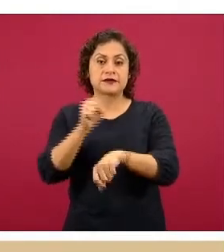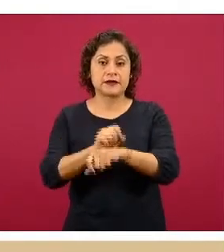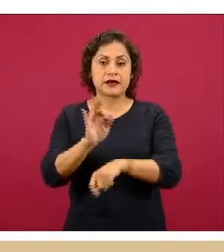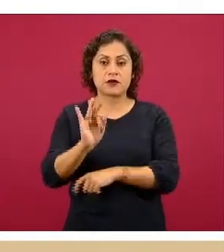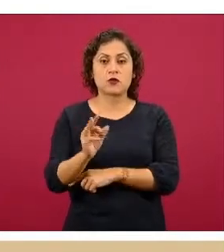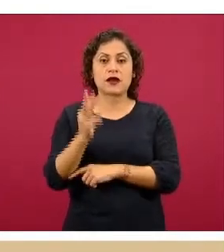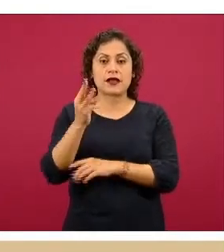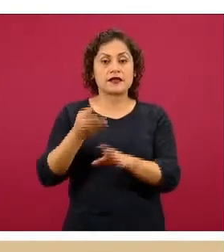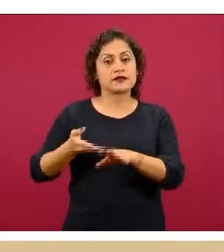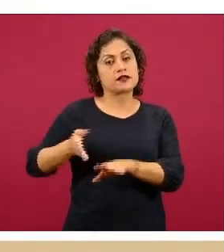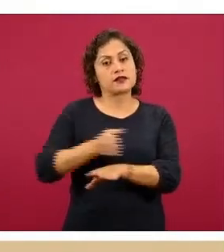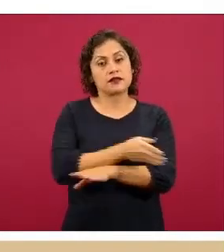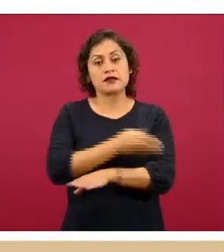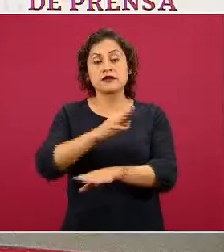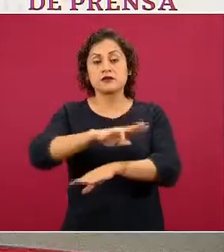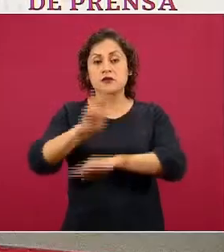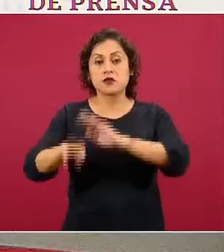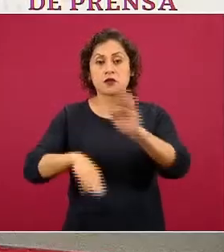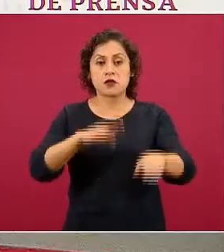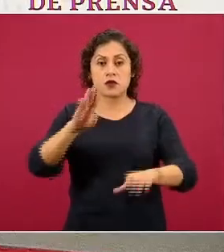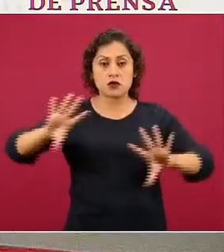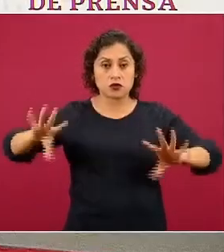todo el periodo del 22%.